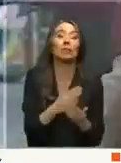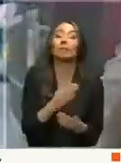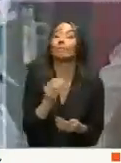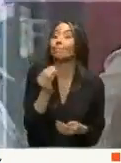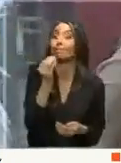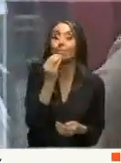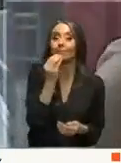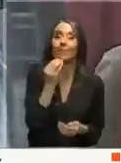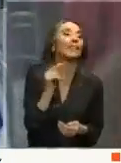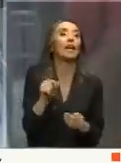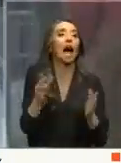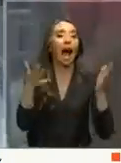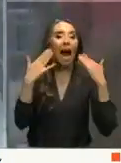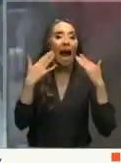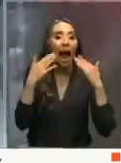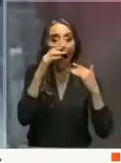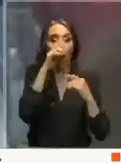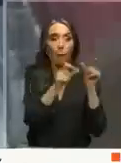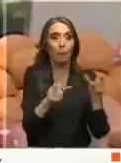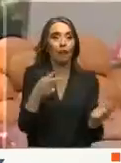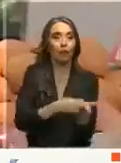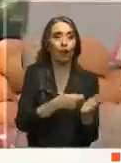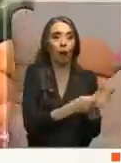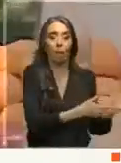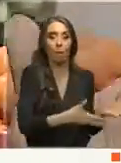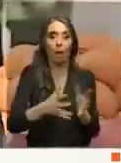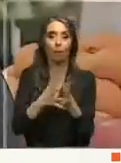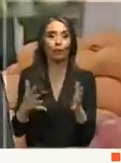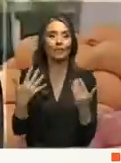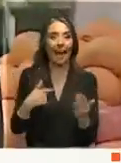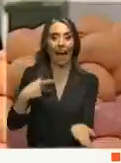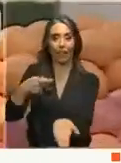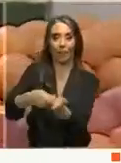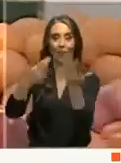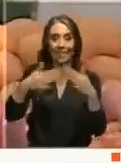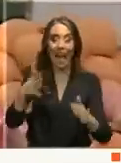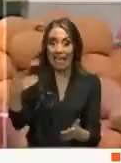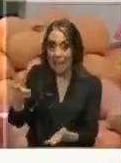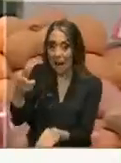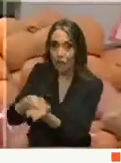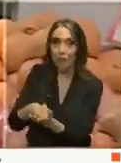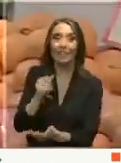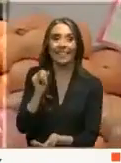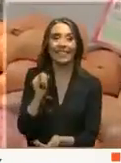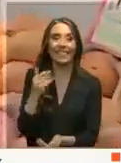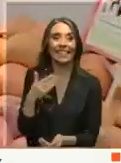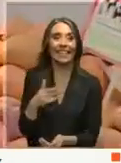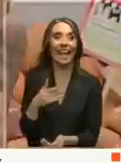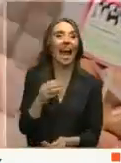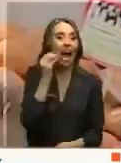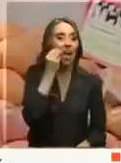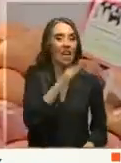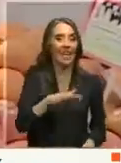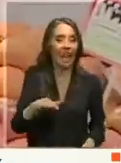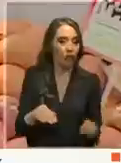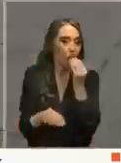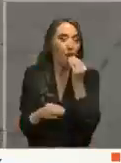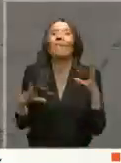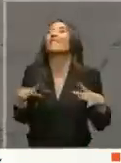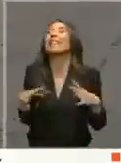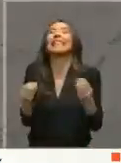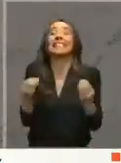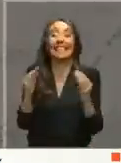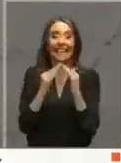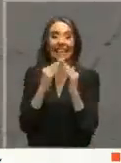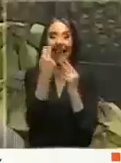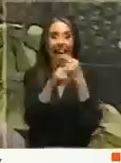Con esa onda de calor, la gente está llevando mucho. ¿Ya he comprado ya? Ah, ¿ya compró? Los nietos están pero fascinados en la casa. Pero